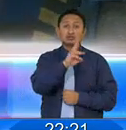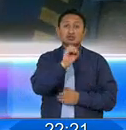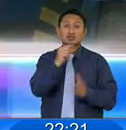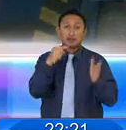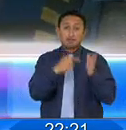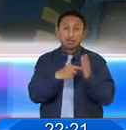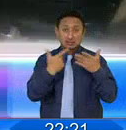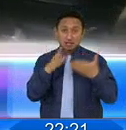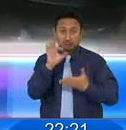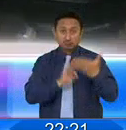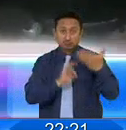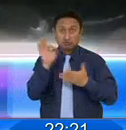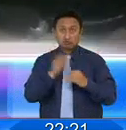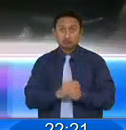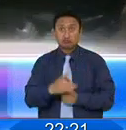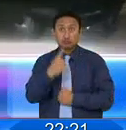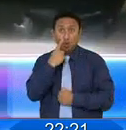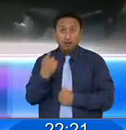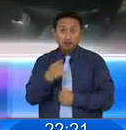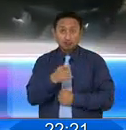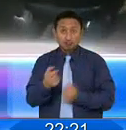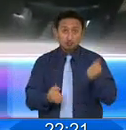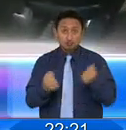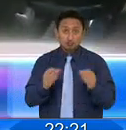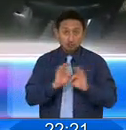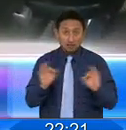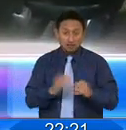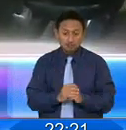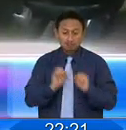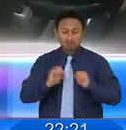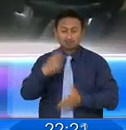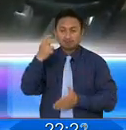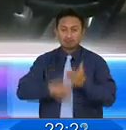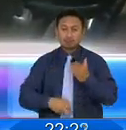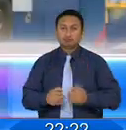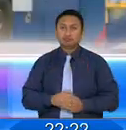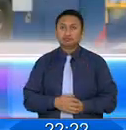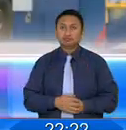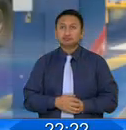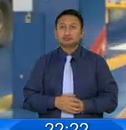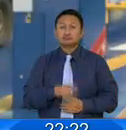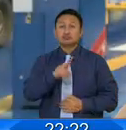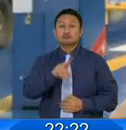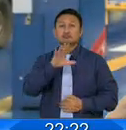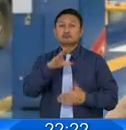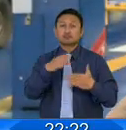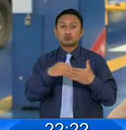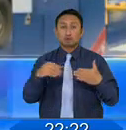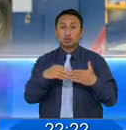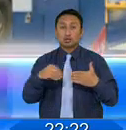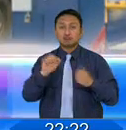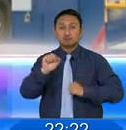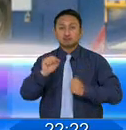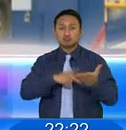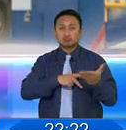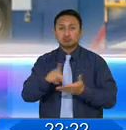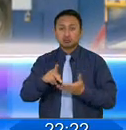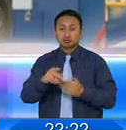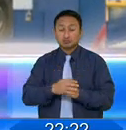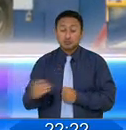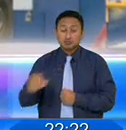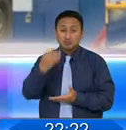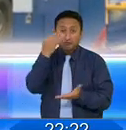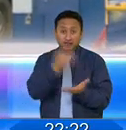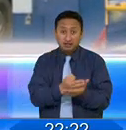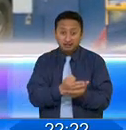autos. Conductores que no cumplan con la calendarización serán multados. Son $25 los que tienen que cancelar por no haber asistido